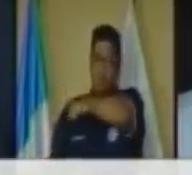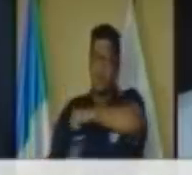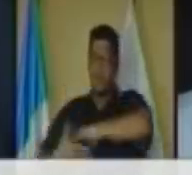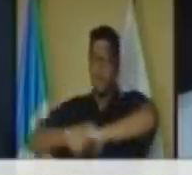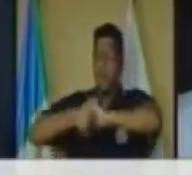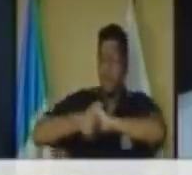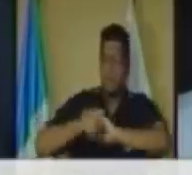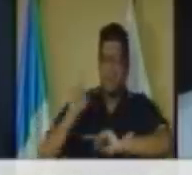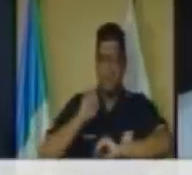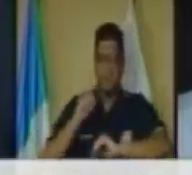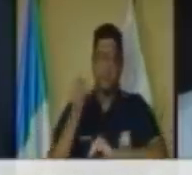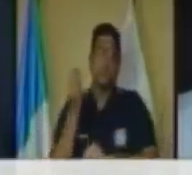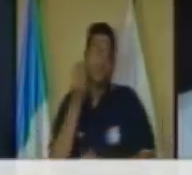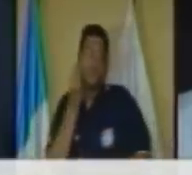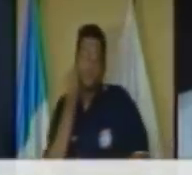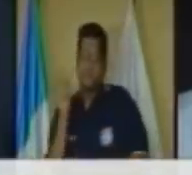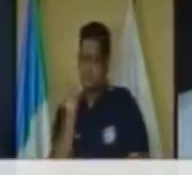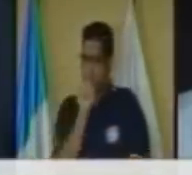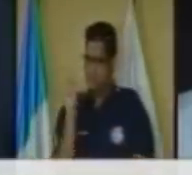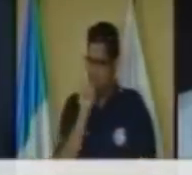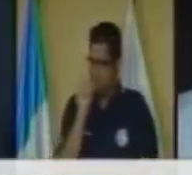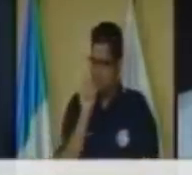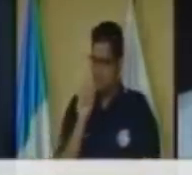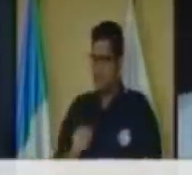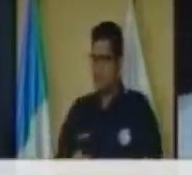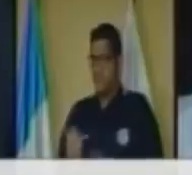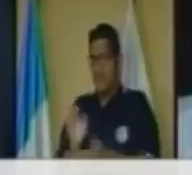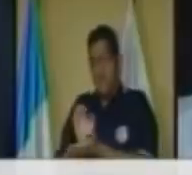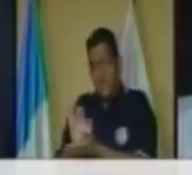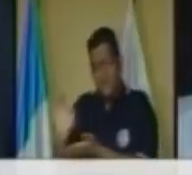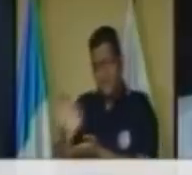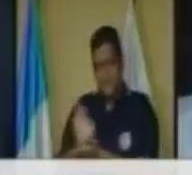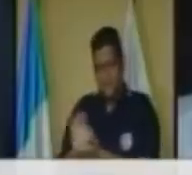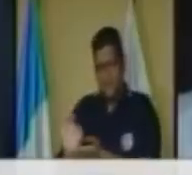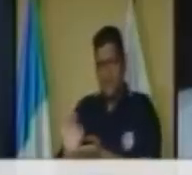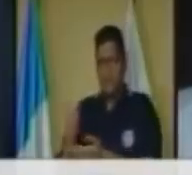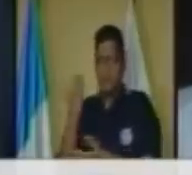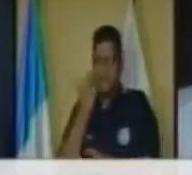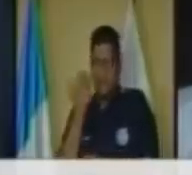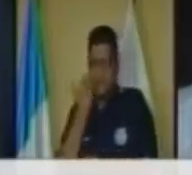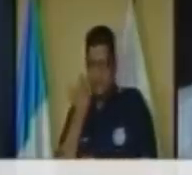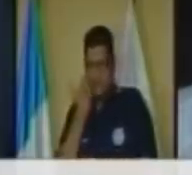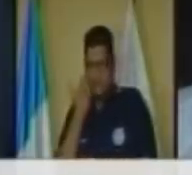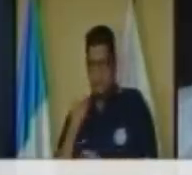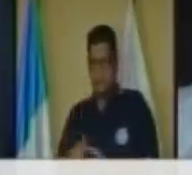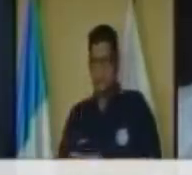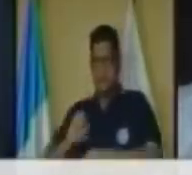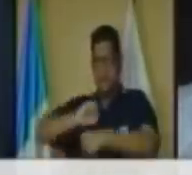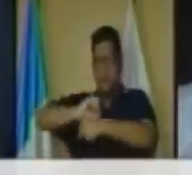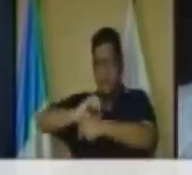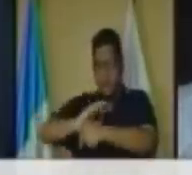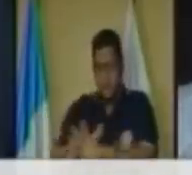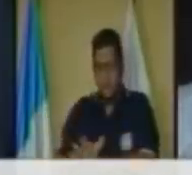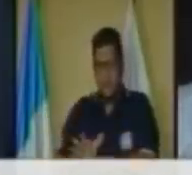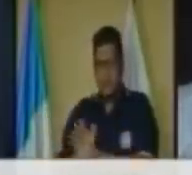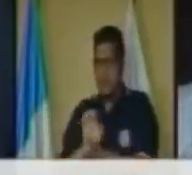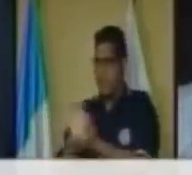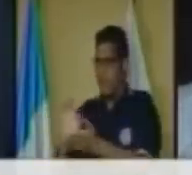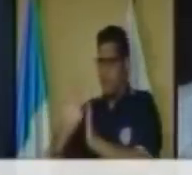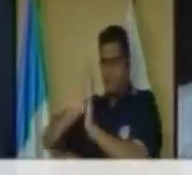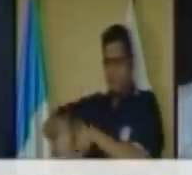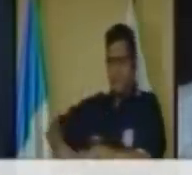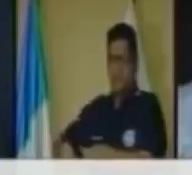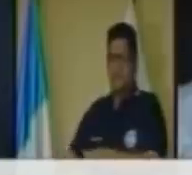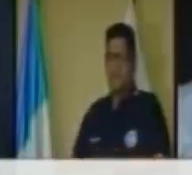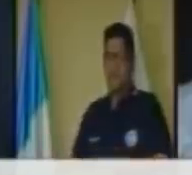y evitar que el virus o la epidemia o el brote de COVID se vuelva en una situación de disrupción social grave. Por